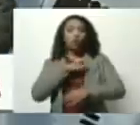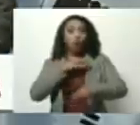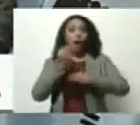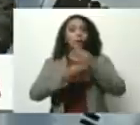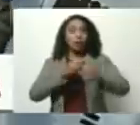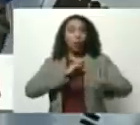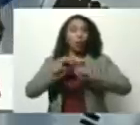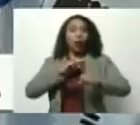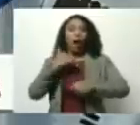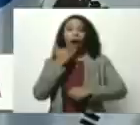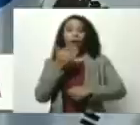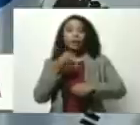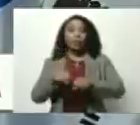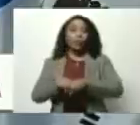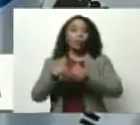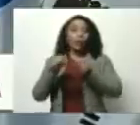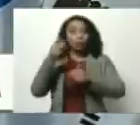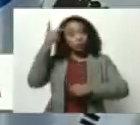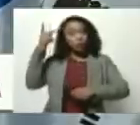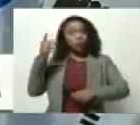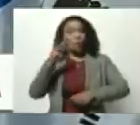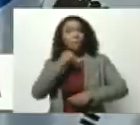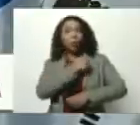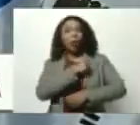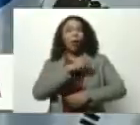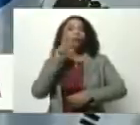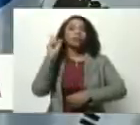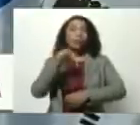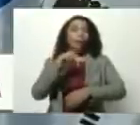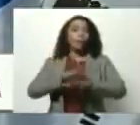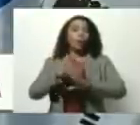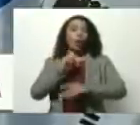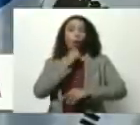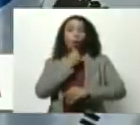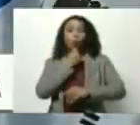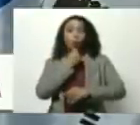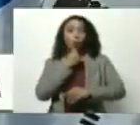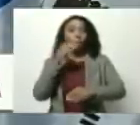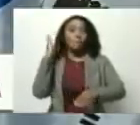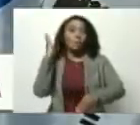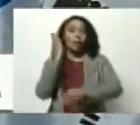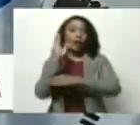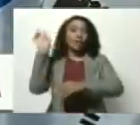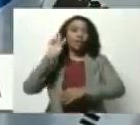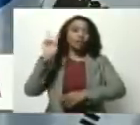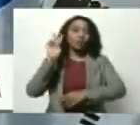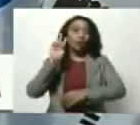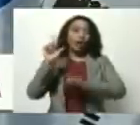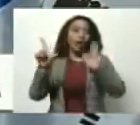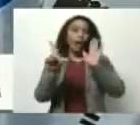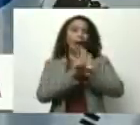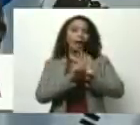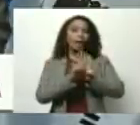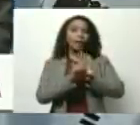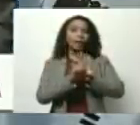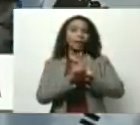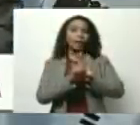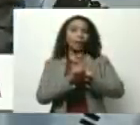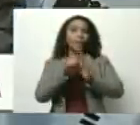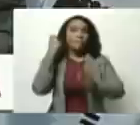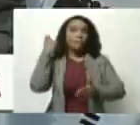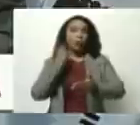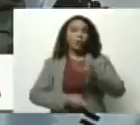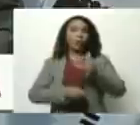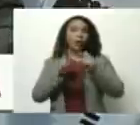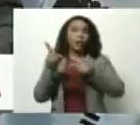daños psicológicos y morales también, porque el Código Penal venezolano y las leyes prohíben